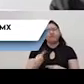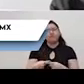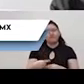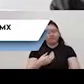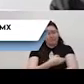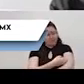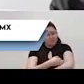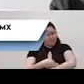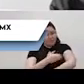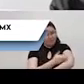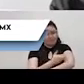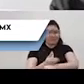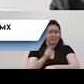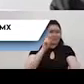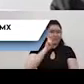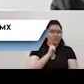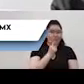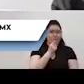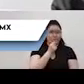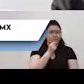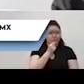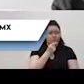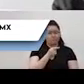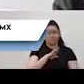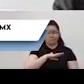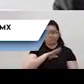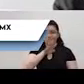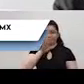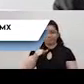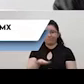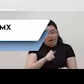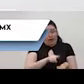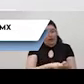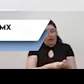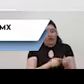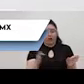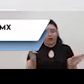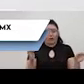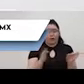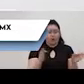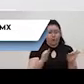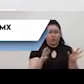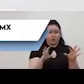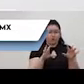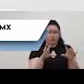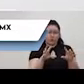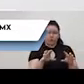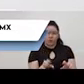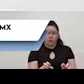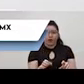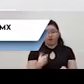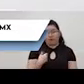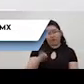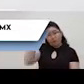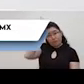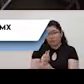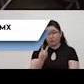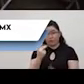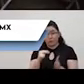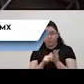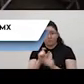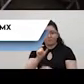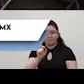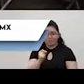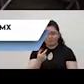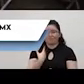de gobierno capitalino claudia sheinbaum y la directora del sistema de transporte colectivo-metro florencia serranía informamos que los trabajos de rehabilitación para